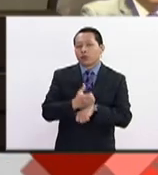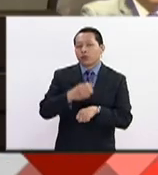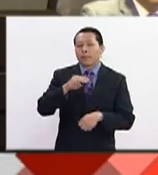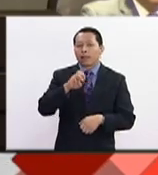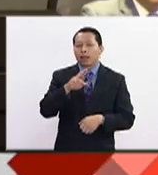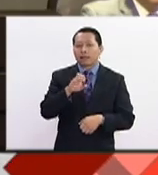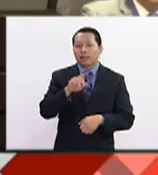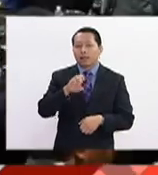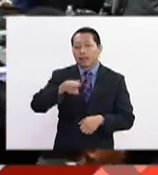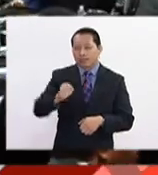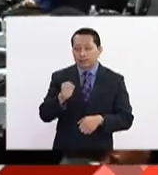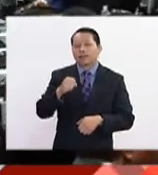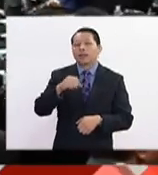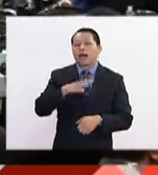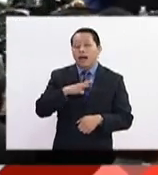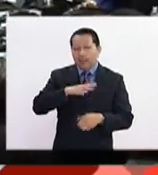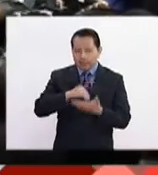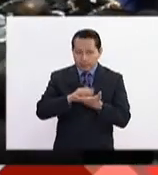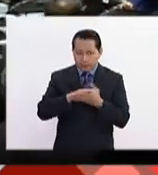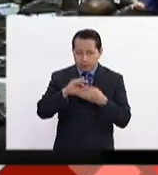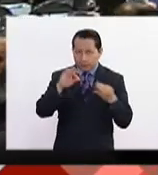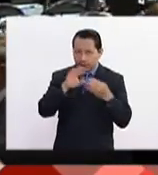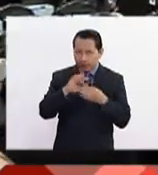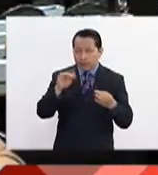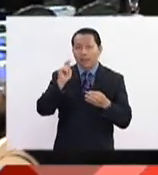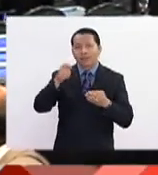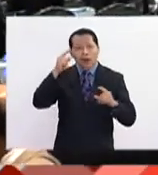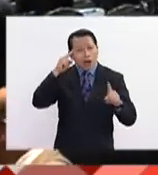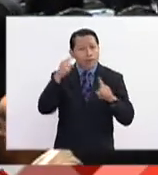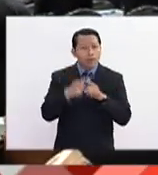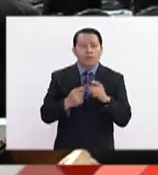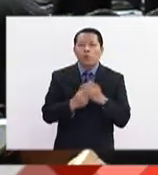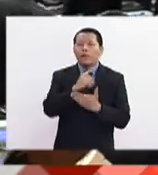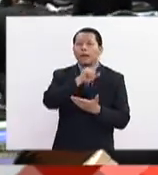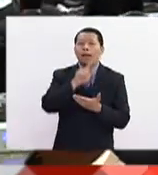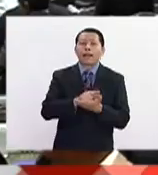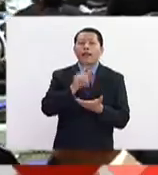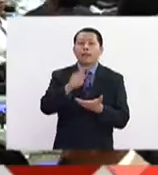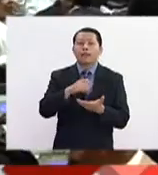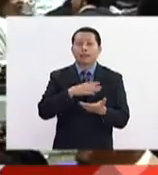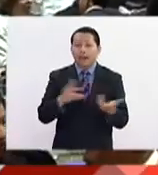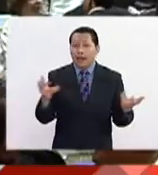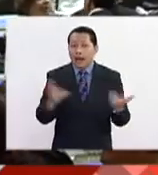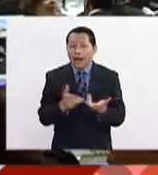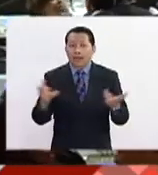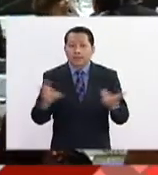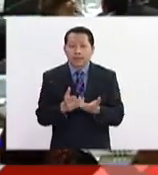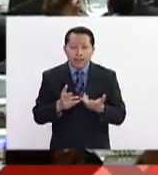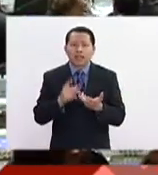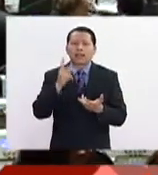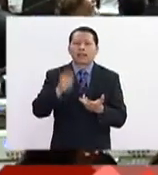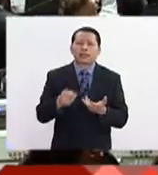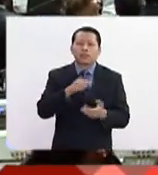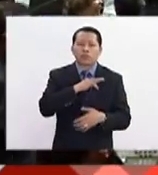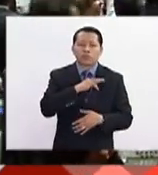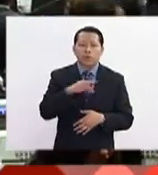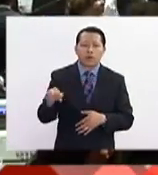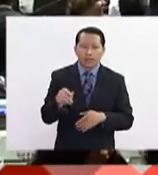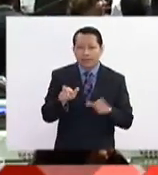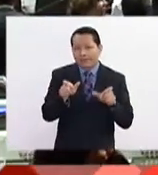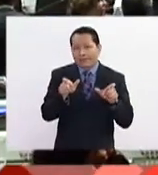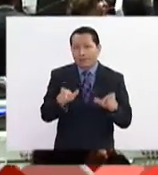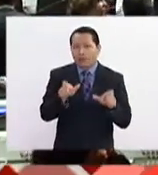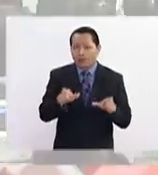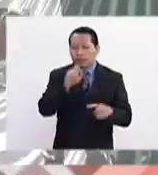Mercedes del Carmen Guillén, señaló que el objetivo de la nueva ley es regular la función del Estado para preservar la seguridad